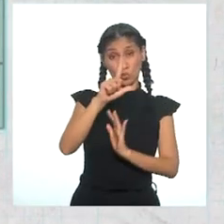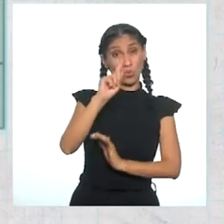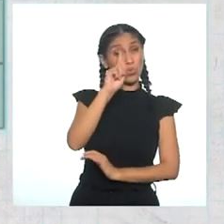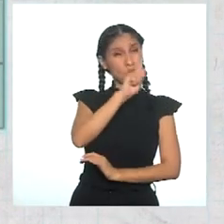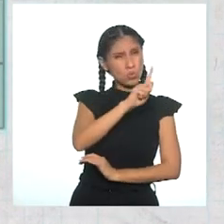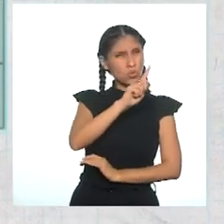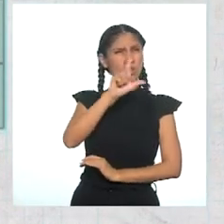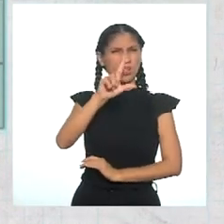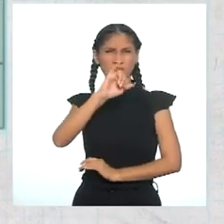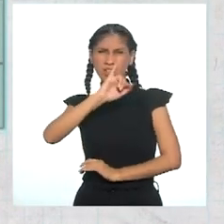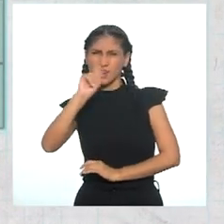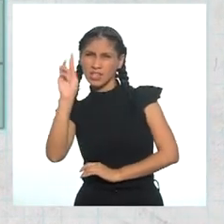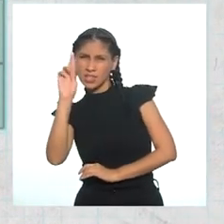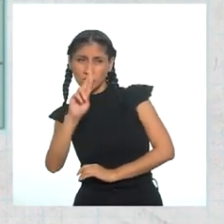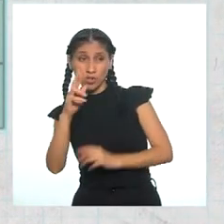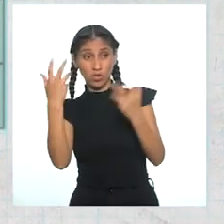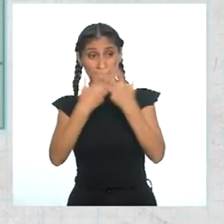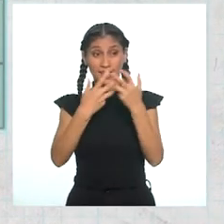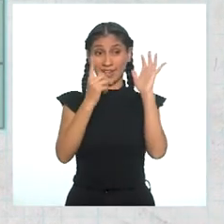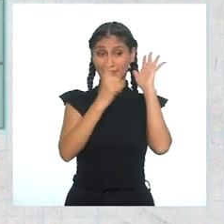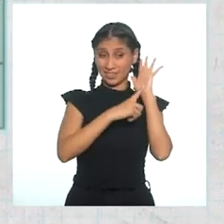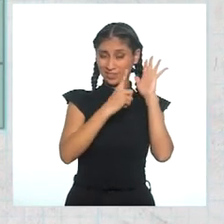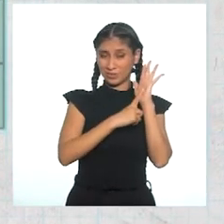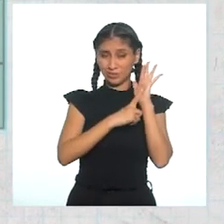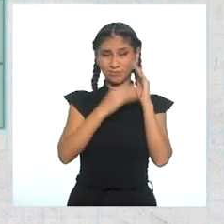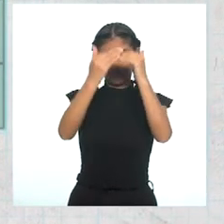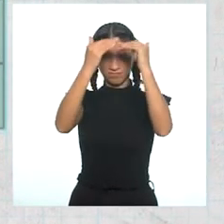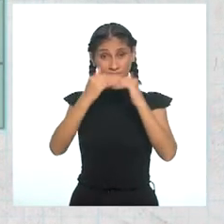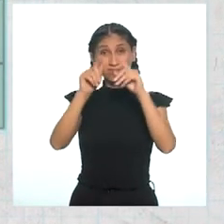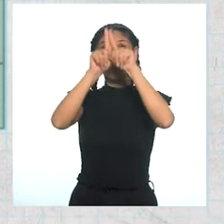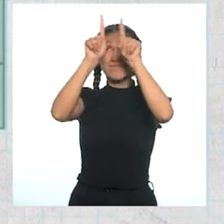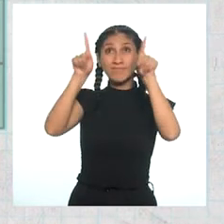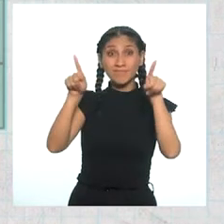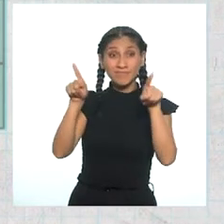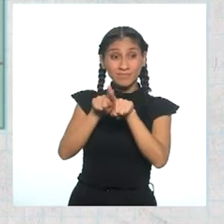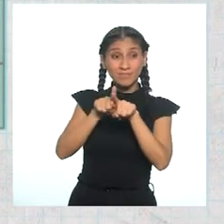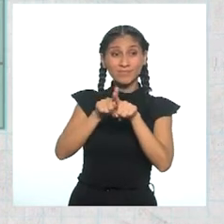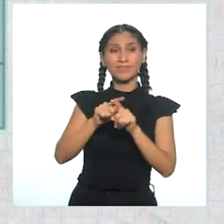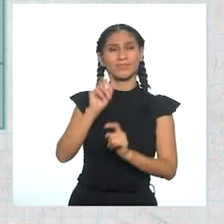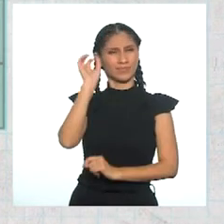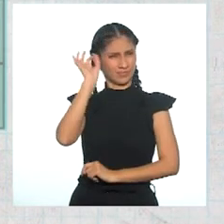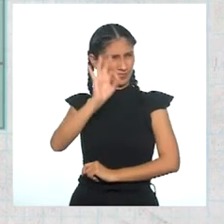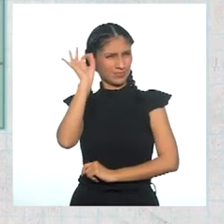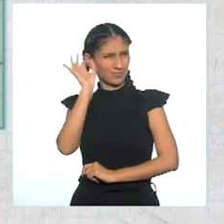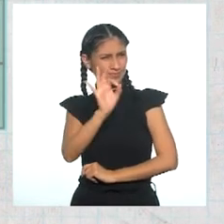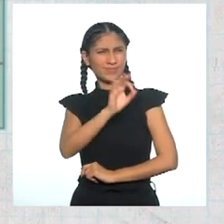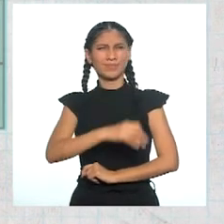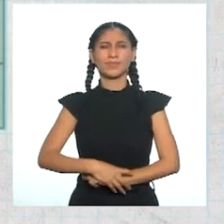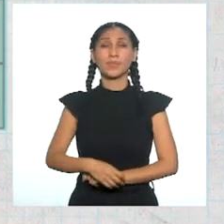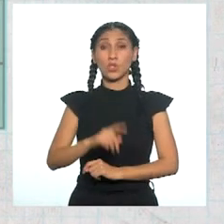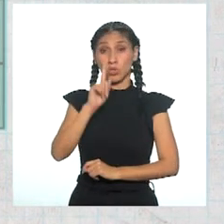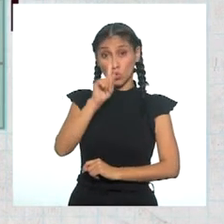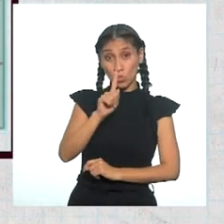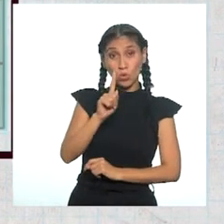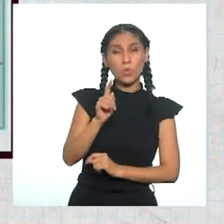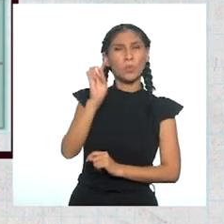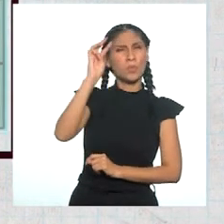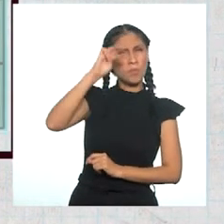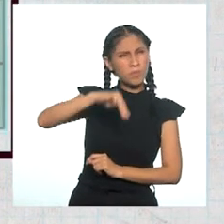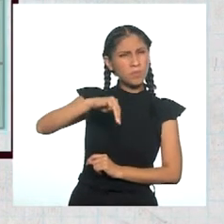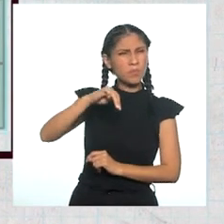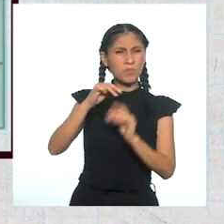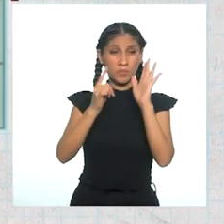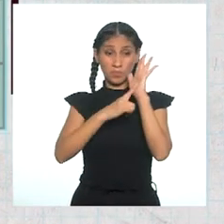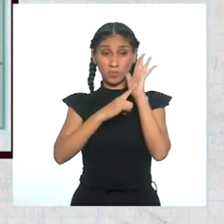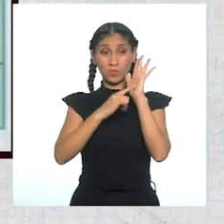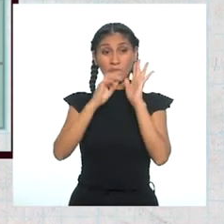se tuviera lleno de agua un cubo de 1 diámetro de arista, la capacidad del cubo sería 1 litro. Exacto. Y 1 mililitro